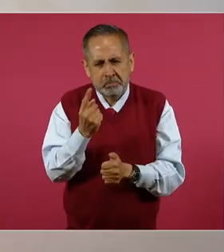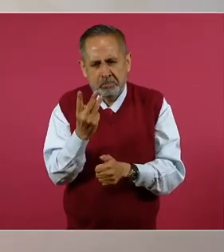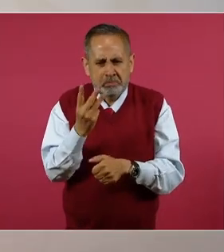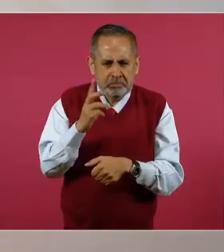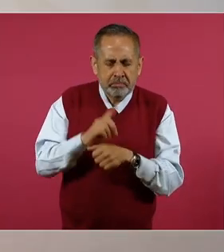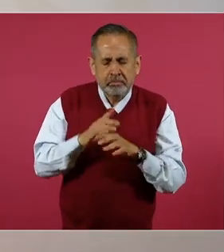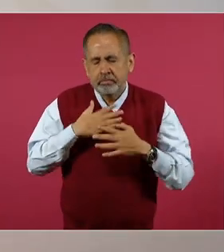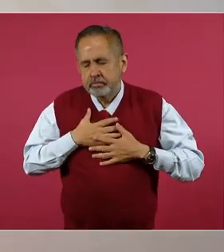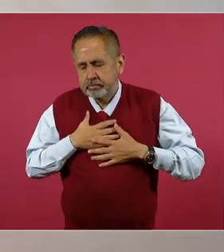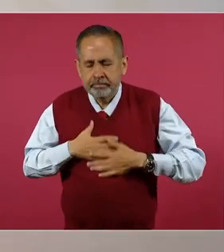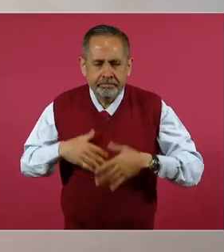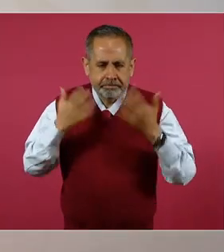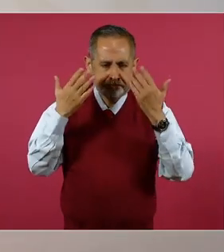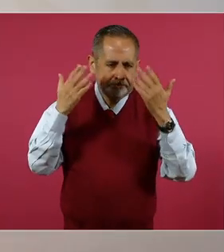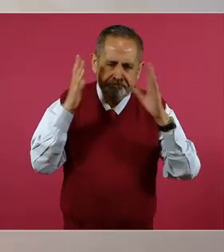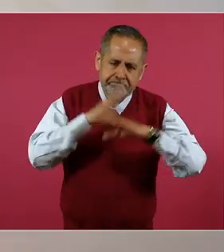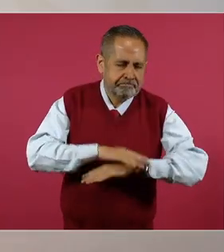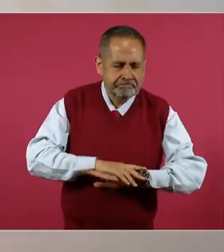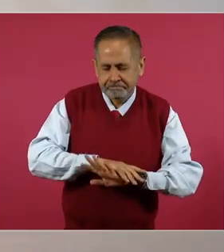o sea,